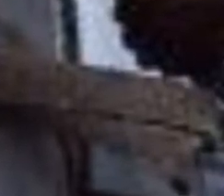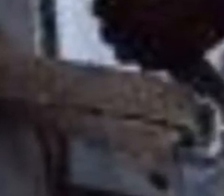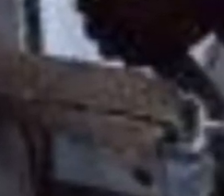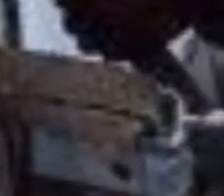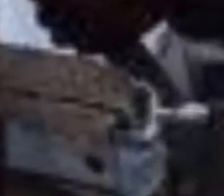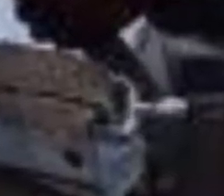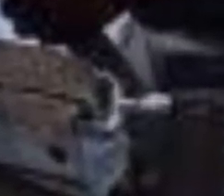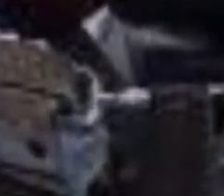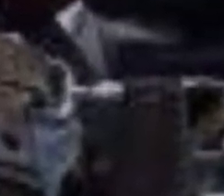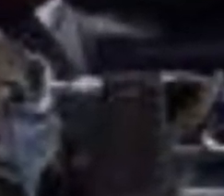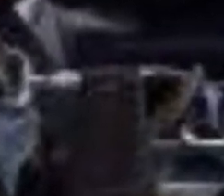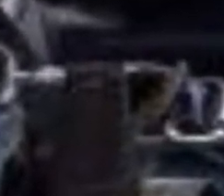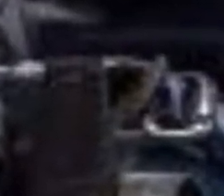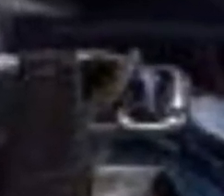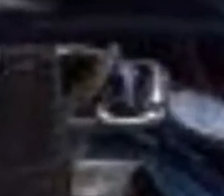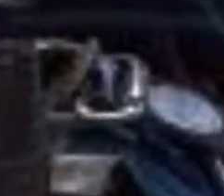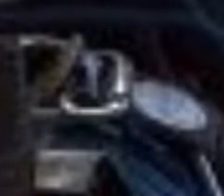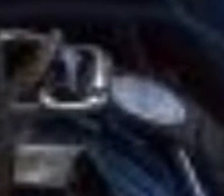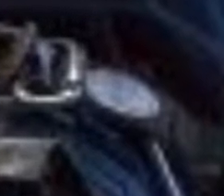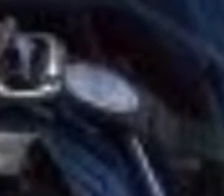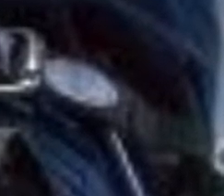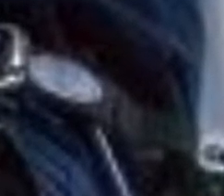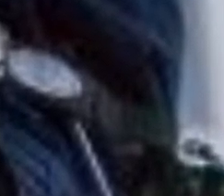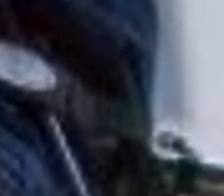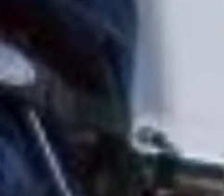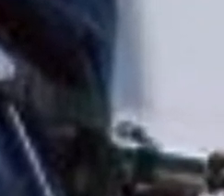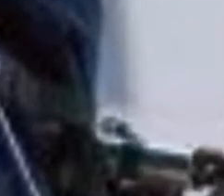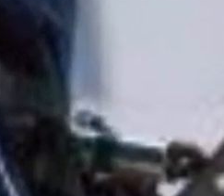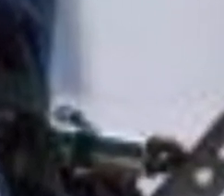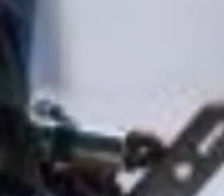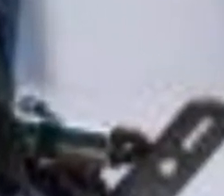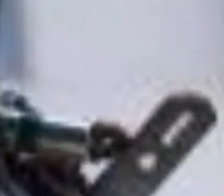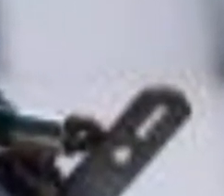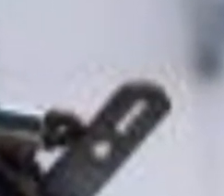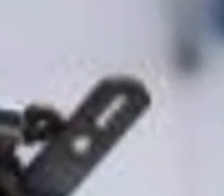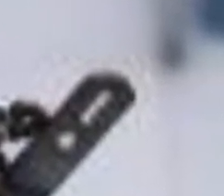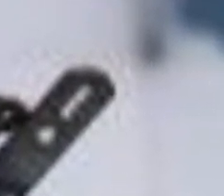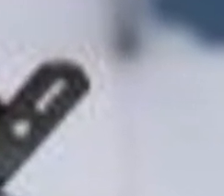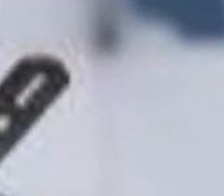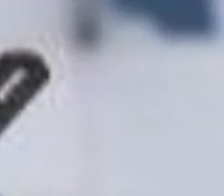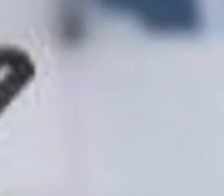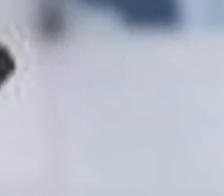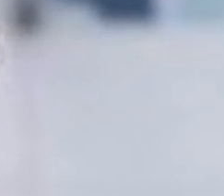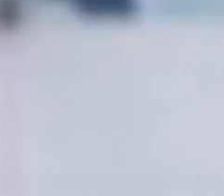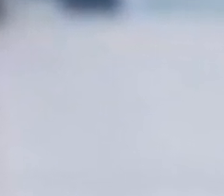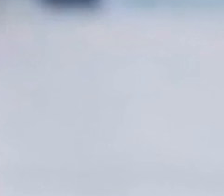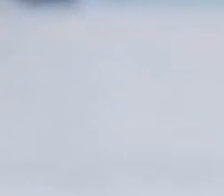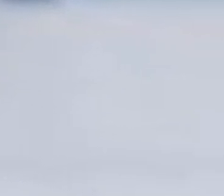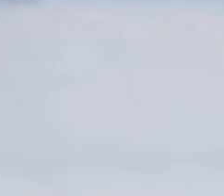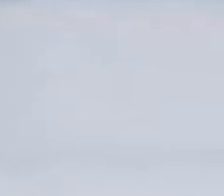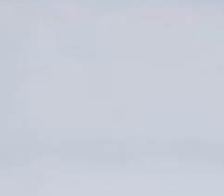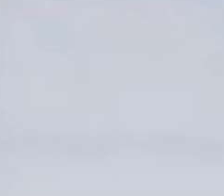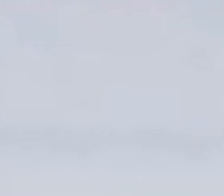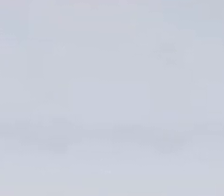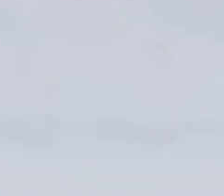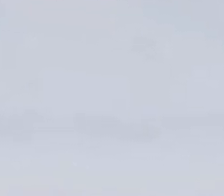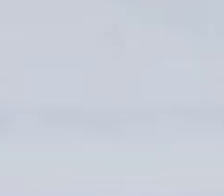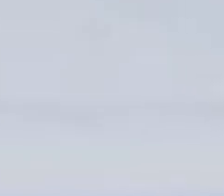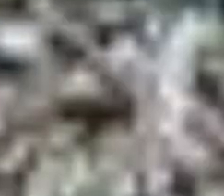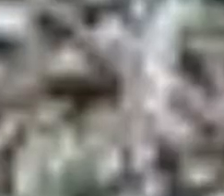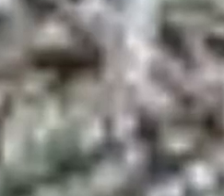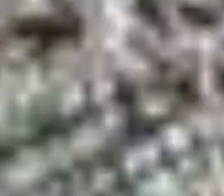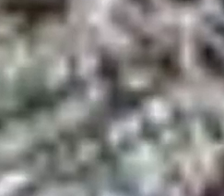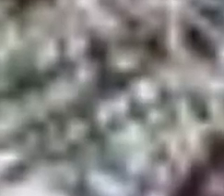en un año se espera llegar con la red 4g a 65.000 comunidades muy alejadas el próximo año a